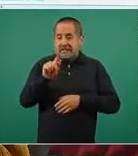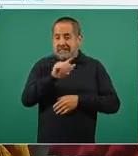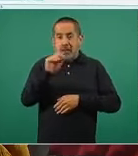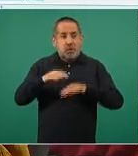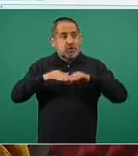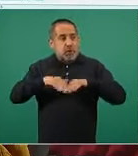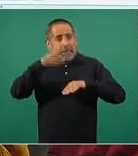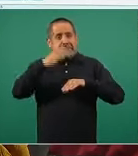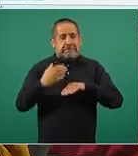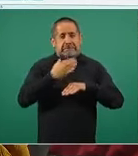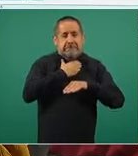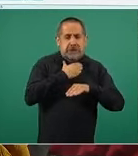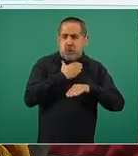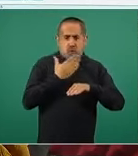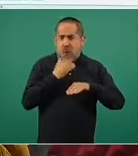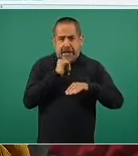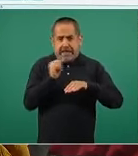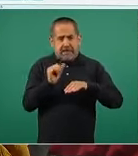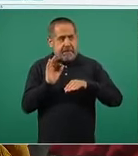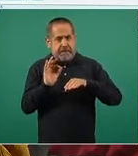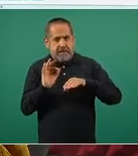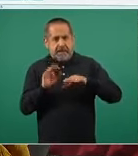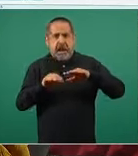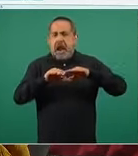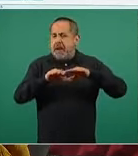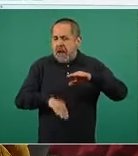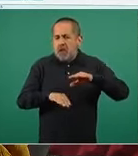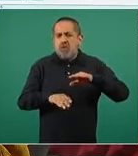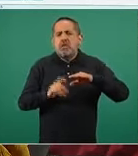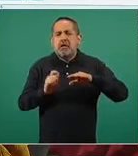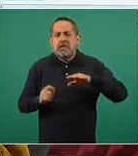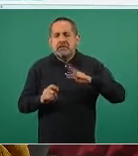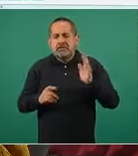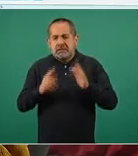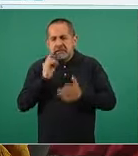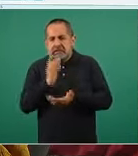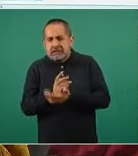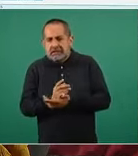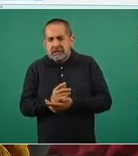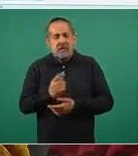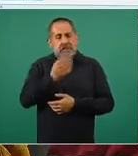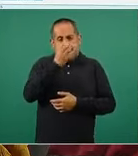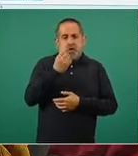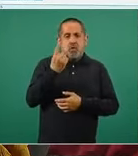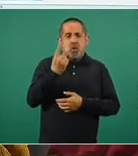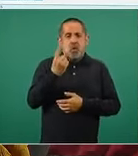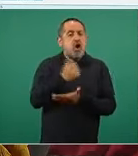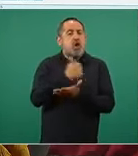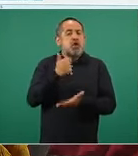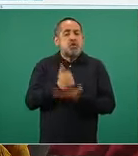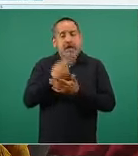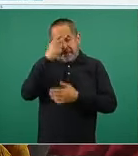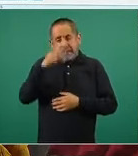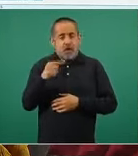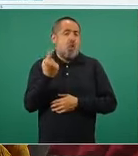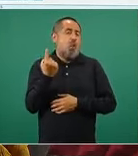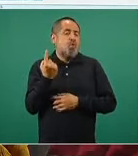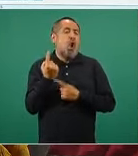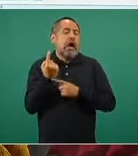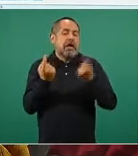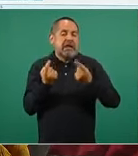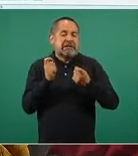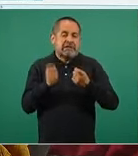de ocupación, y en el semáforo intermedio o en el nivel medio es muy fácil apreciar cómo tan solo la Ciudad de México se encuentra